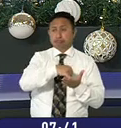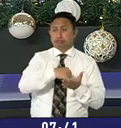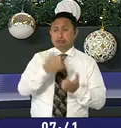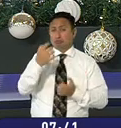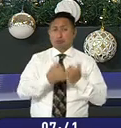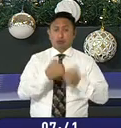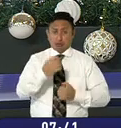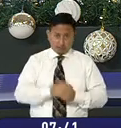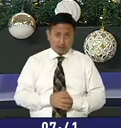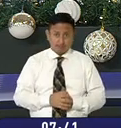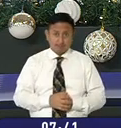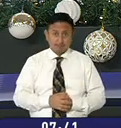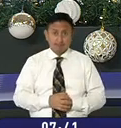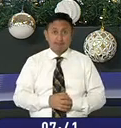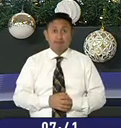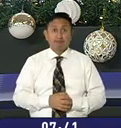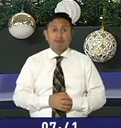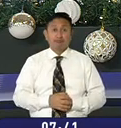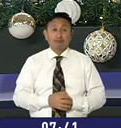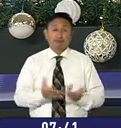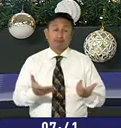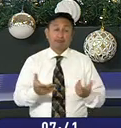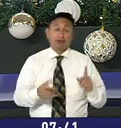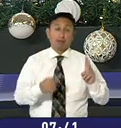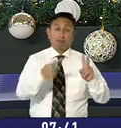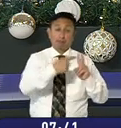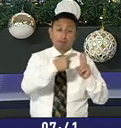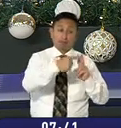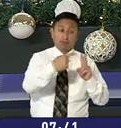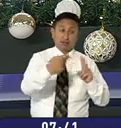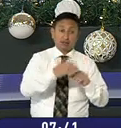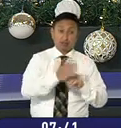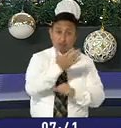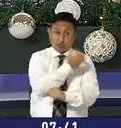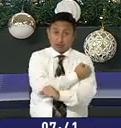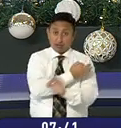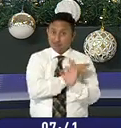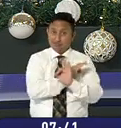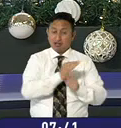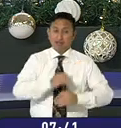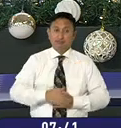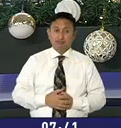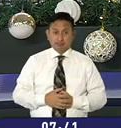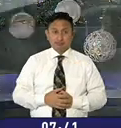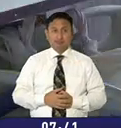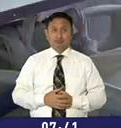complicaciones, pues son quienes aún, lamentablemente, no se vacunan. Veamos.